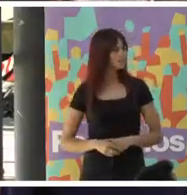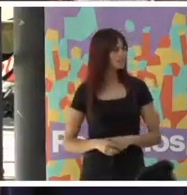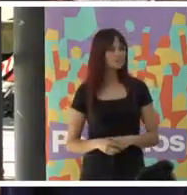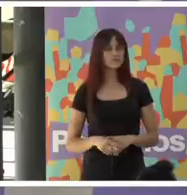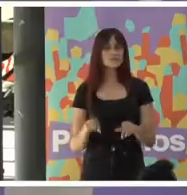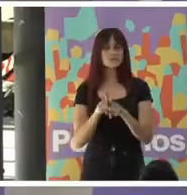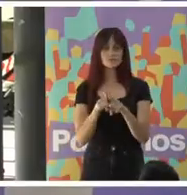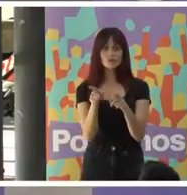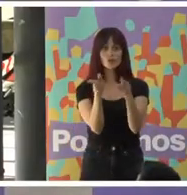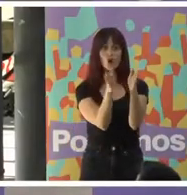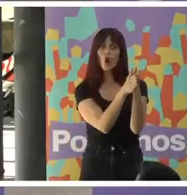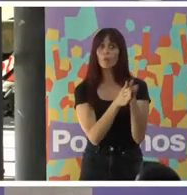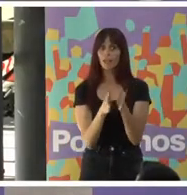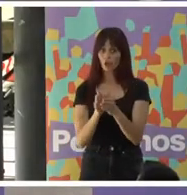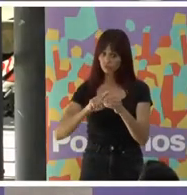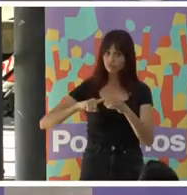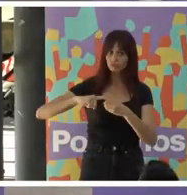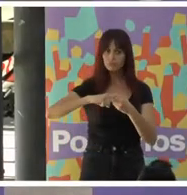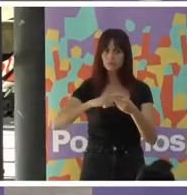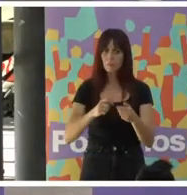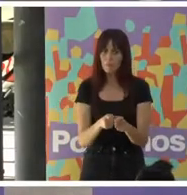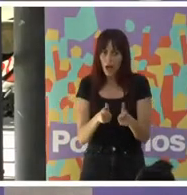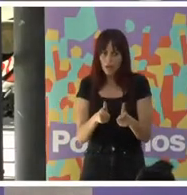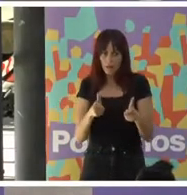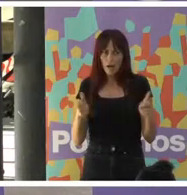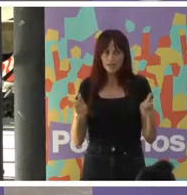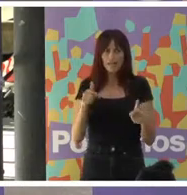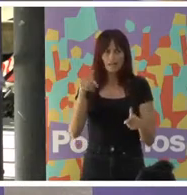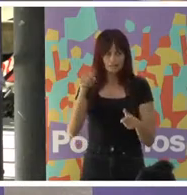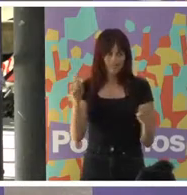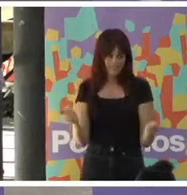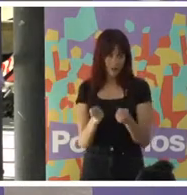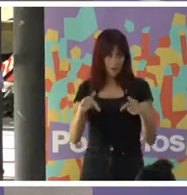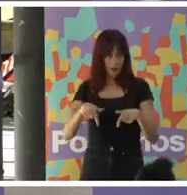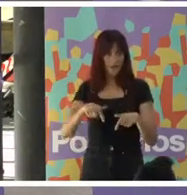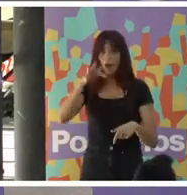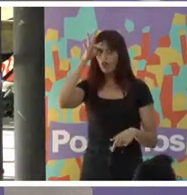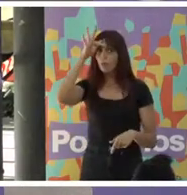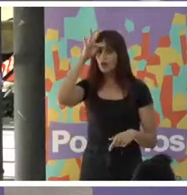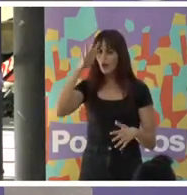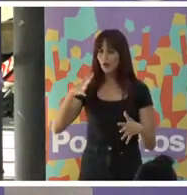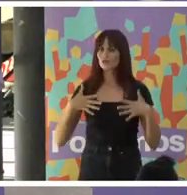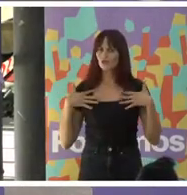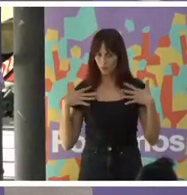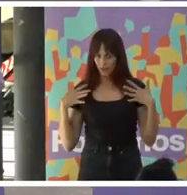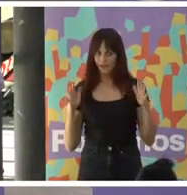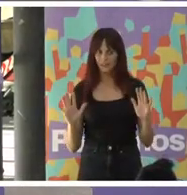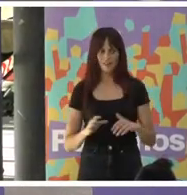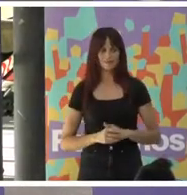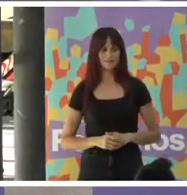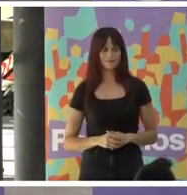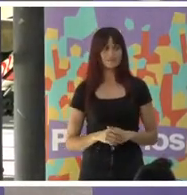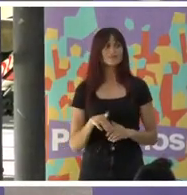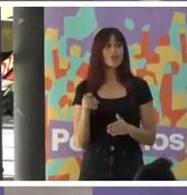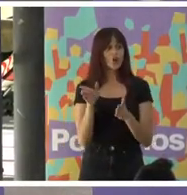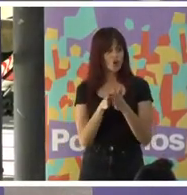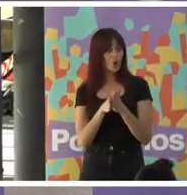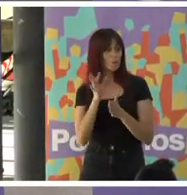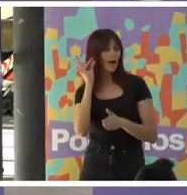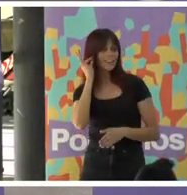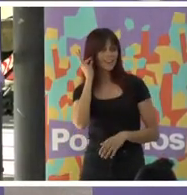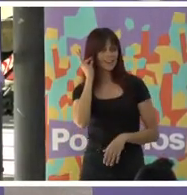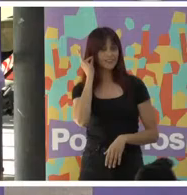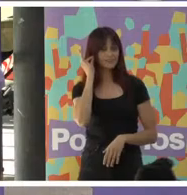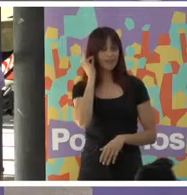con una militancia que va a más, en una campaña que va a más y que este domingo va a dar la sorpresa. Y había que estar con compañeras